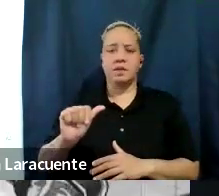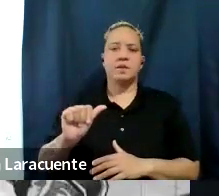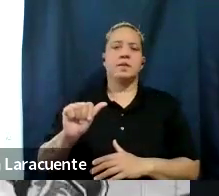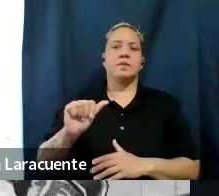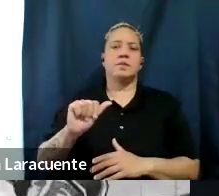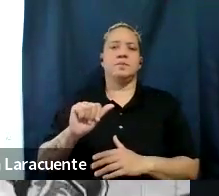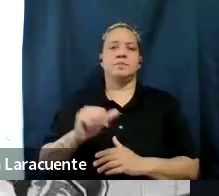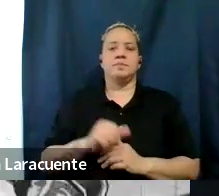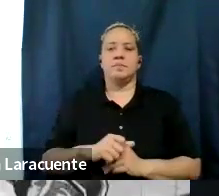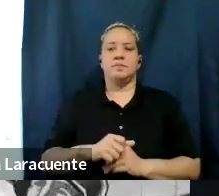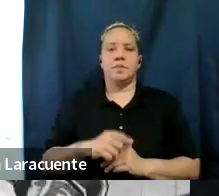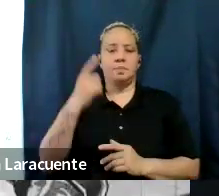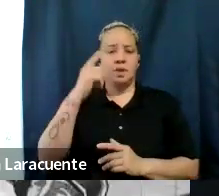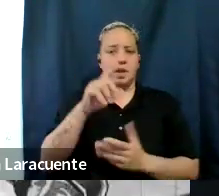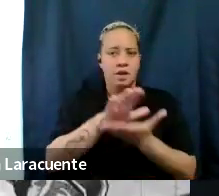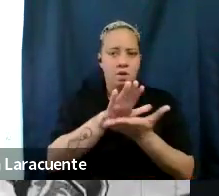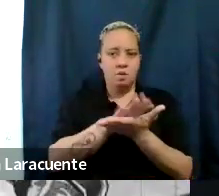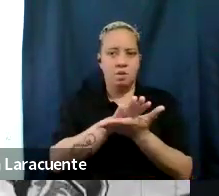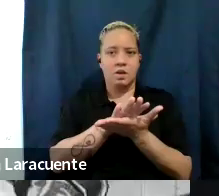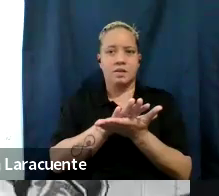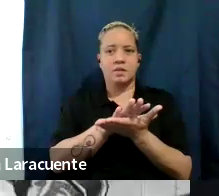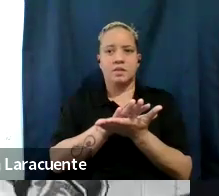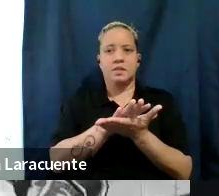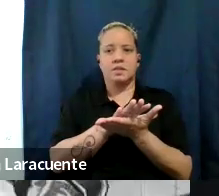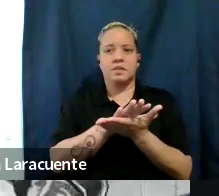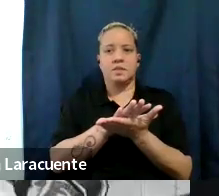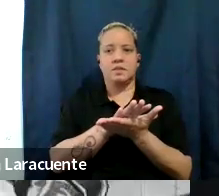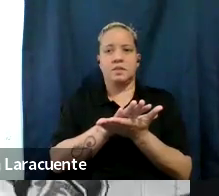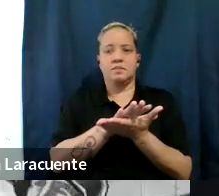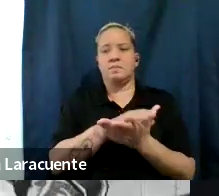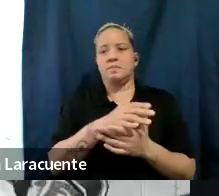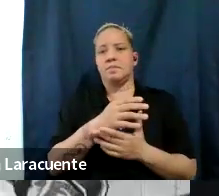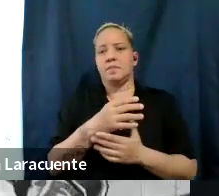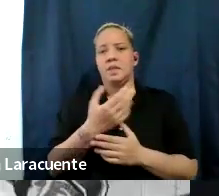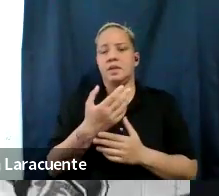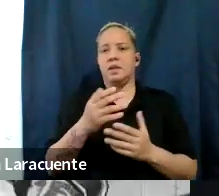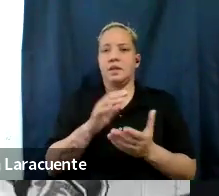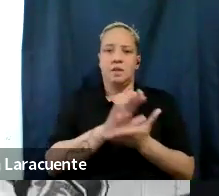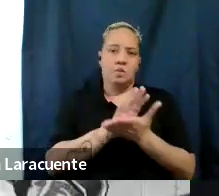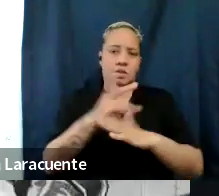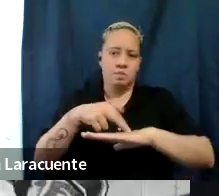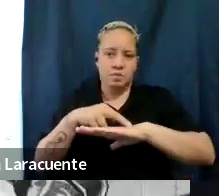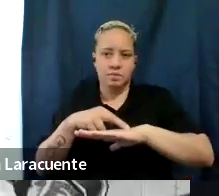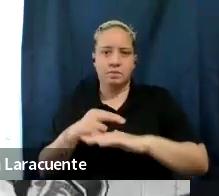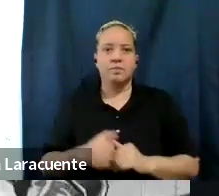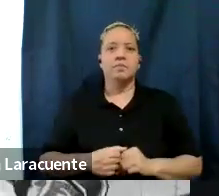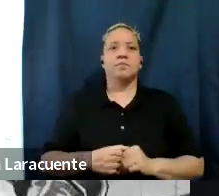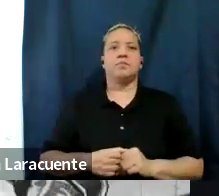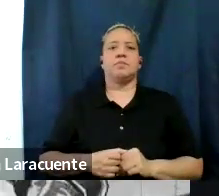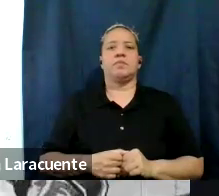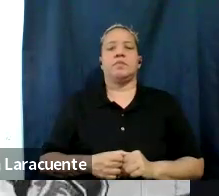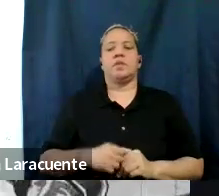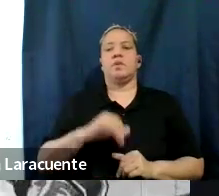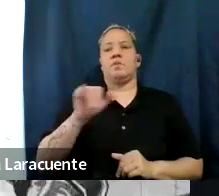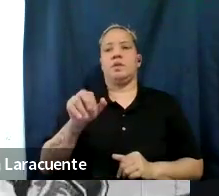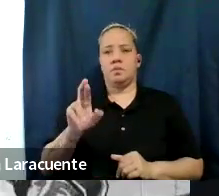destinadas a las escuelas de primaria de Puerto Rico. Juan Ramón Jiménez en una